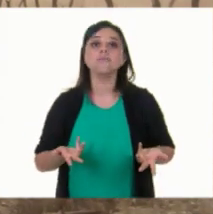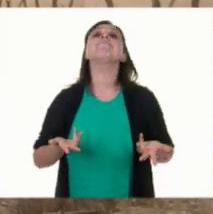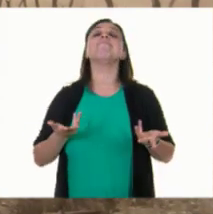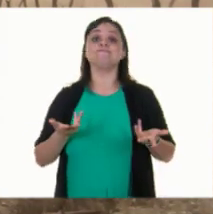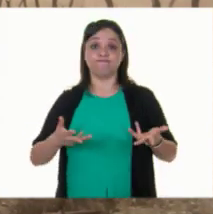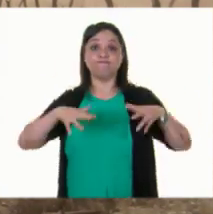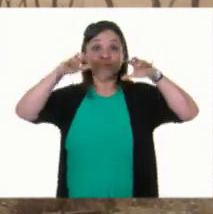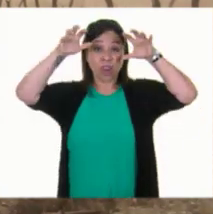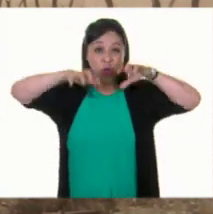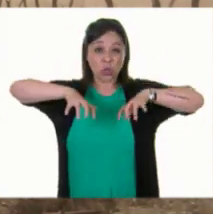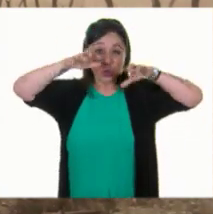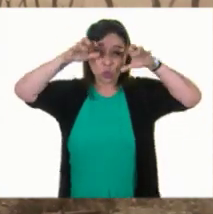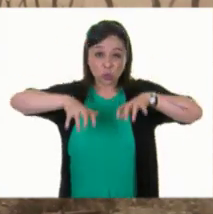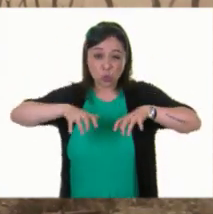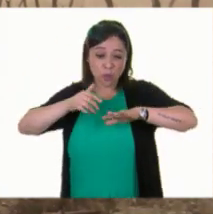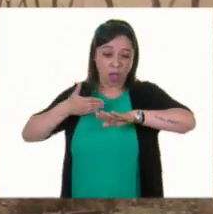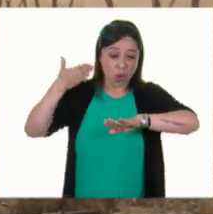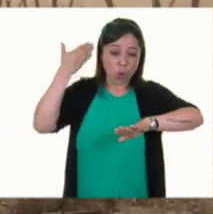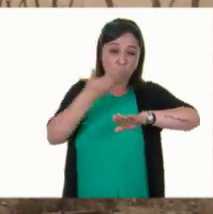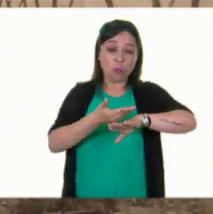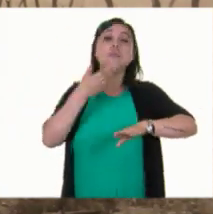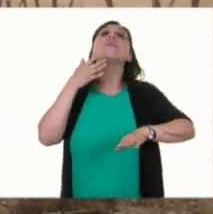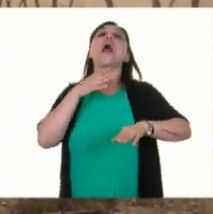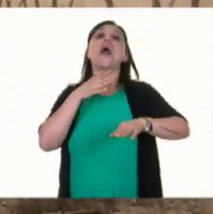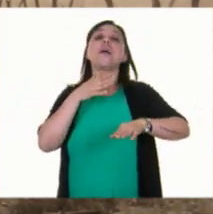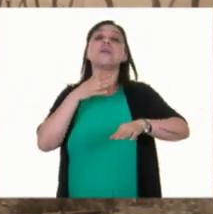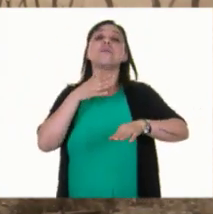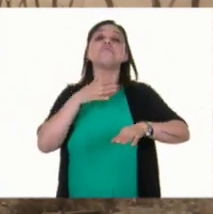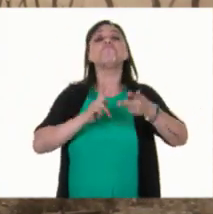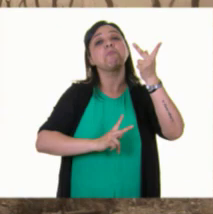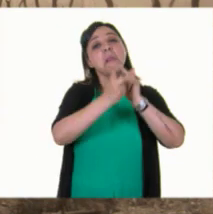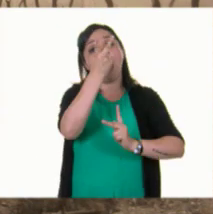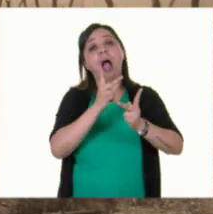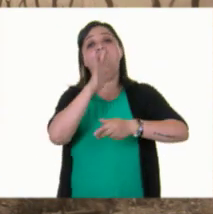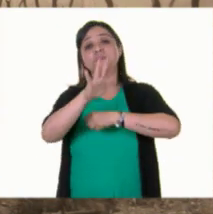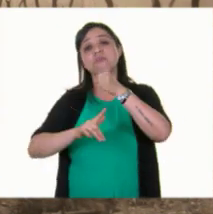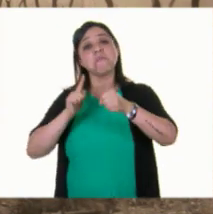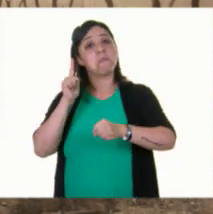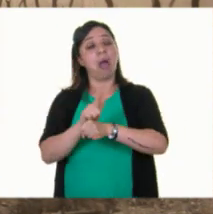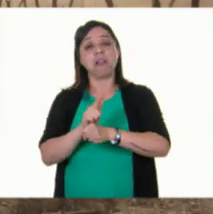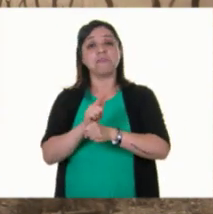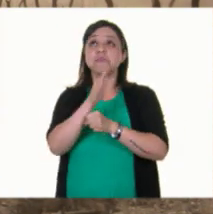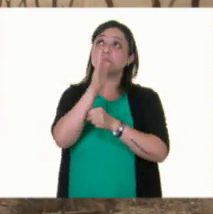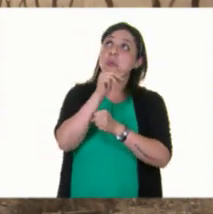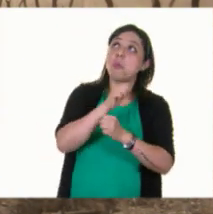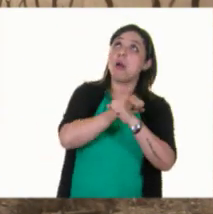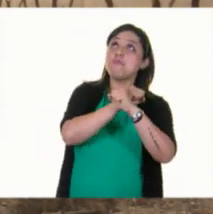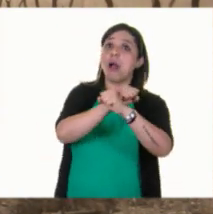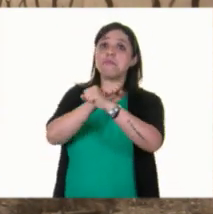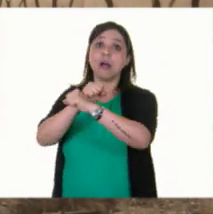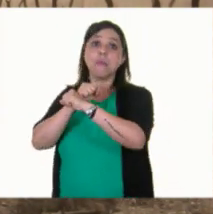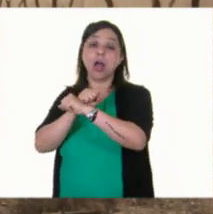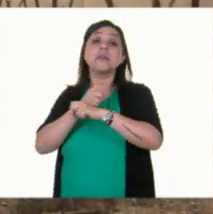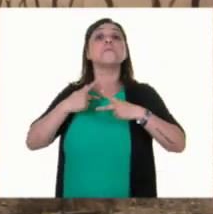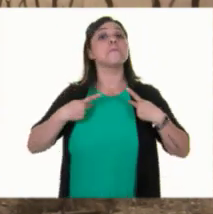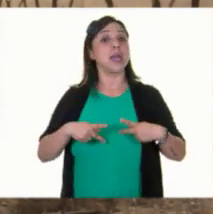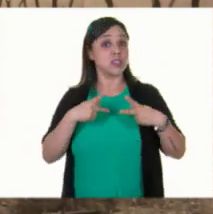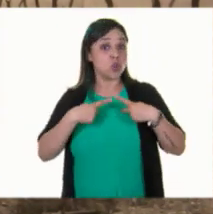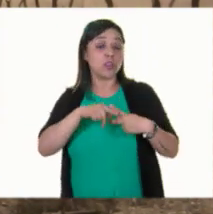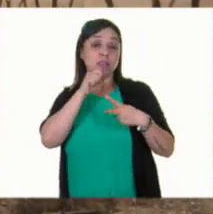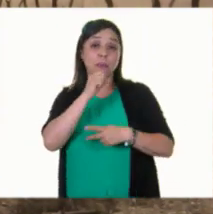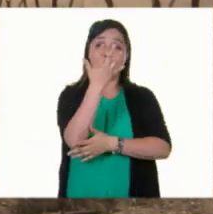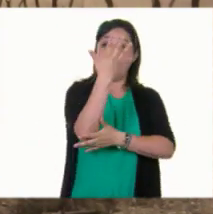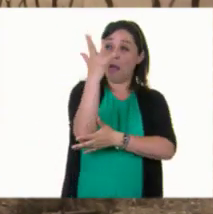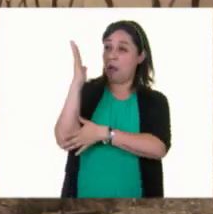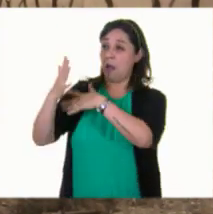ácida las pagan las plantas que se mueren, los animales que no tienen manera de sobrevivir y los seres humanos que contamos con bosques